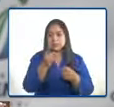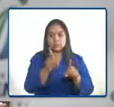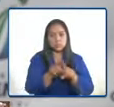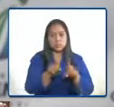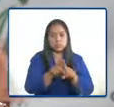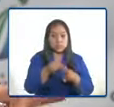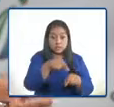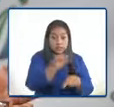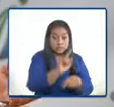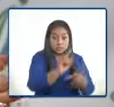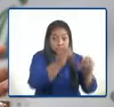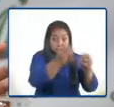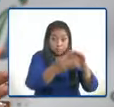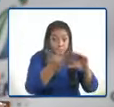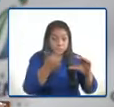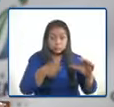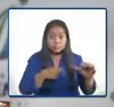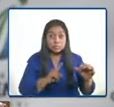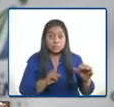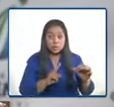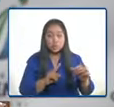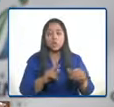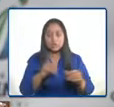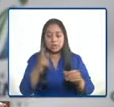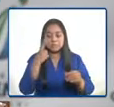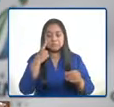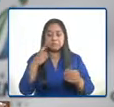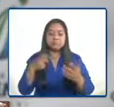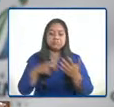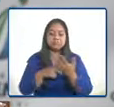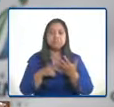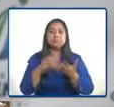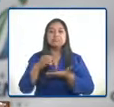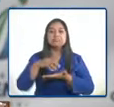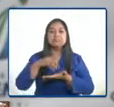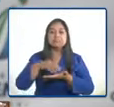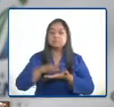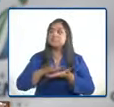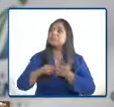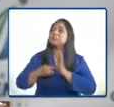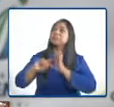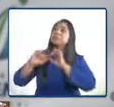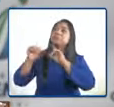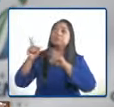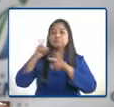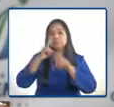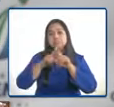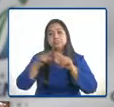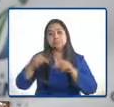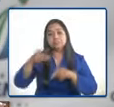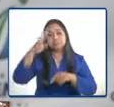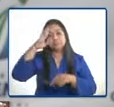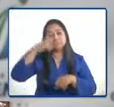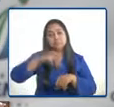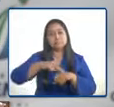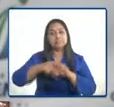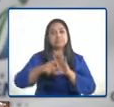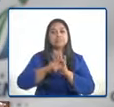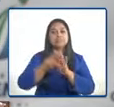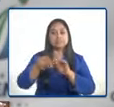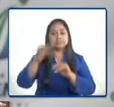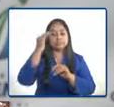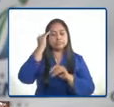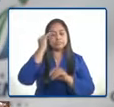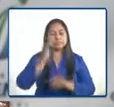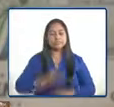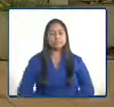dado caso no pudiesen hacerlo, pues pueden llevar su pasaporte y su pase de abordar en mano, que la Policía Nacional Civil está de conocimiento de